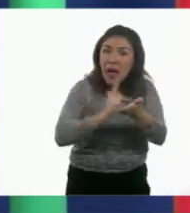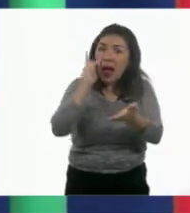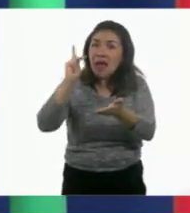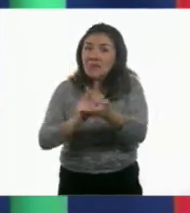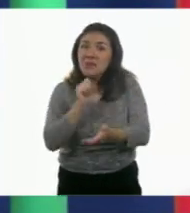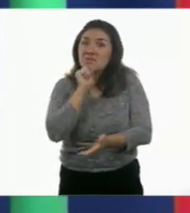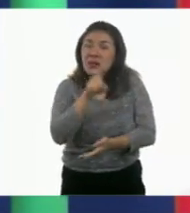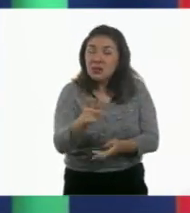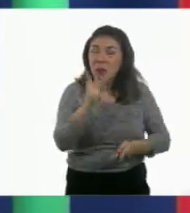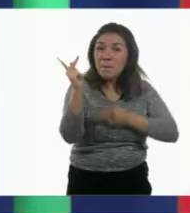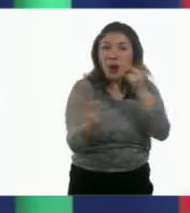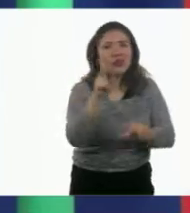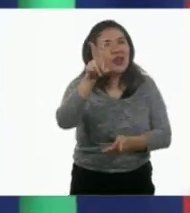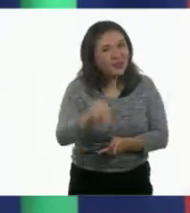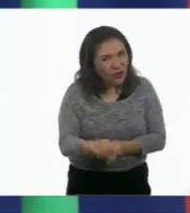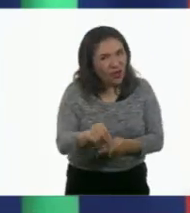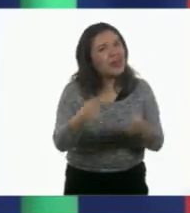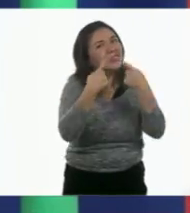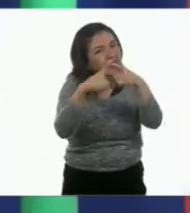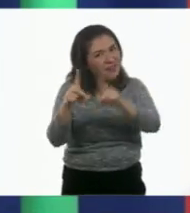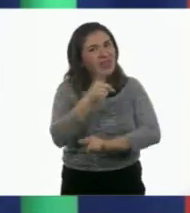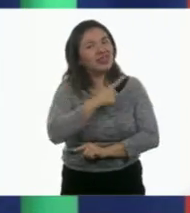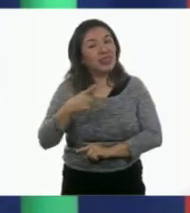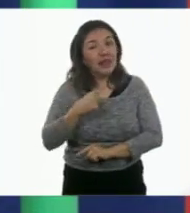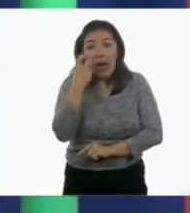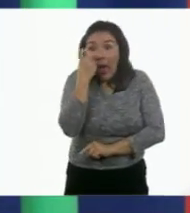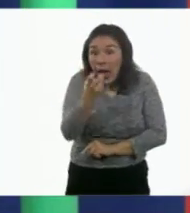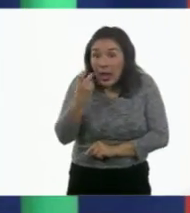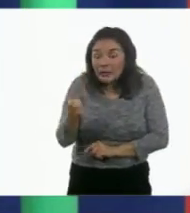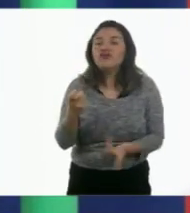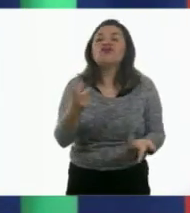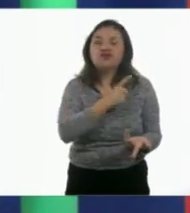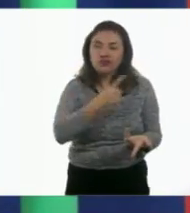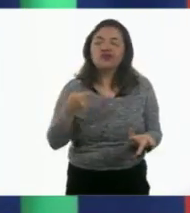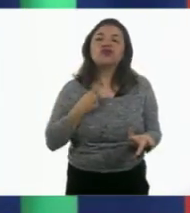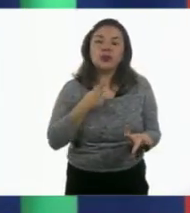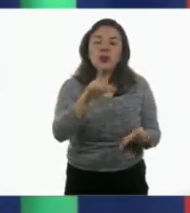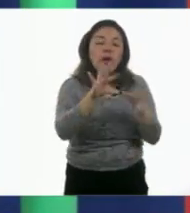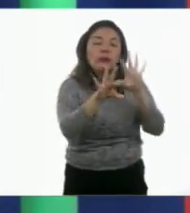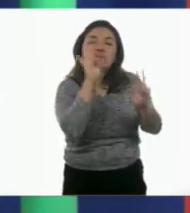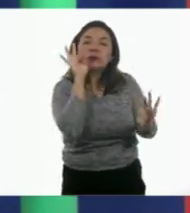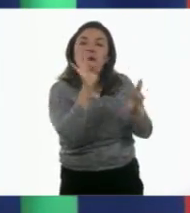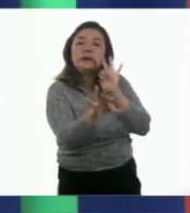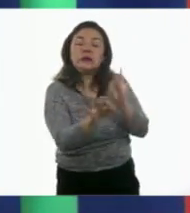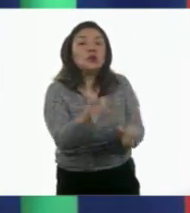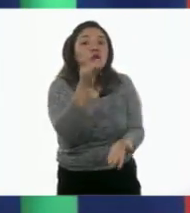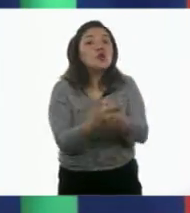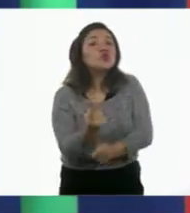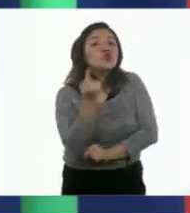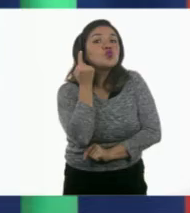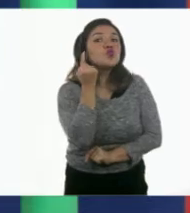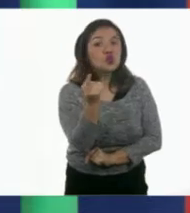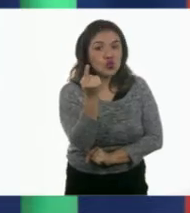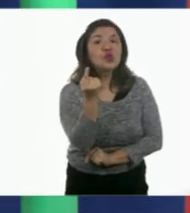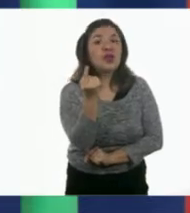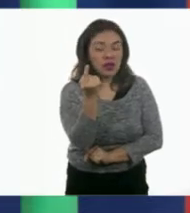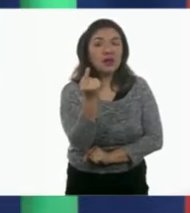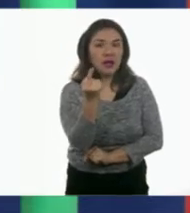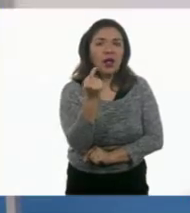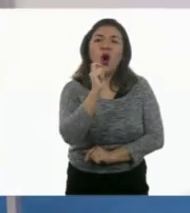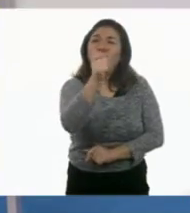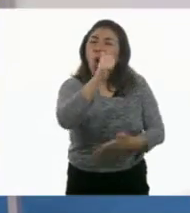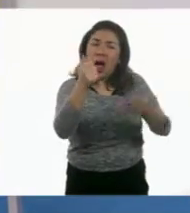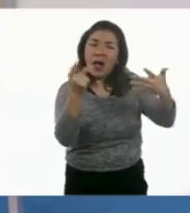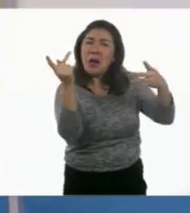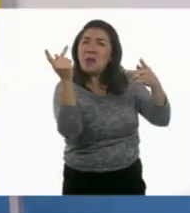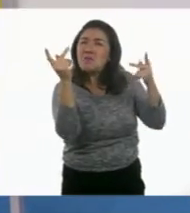tus preguntas. Wow. ¿Sí? En esos casos, vas a tener que elegir solo una y eliminar las